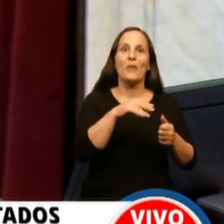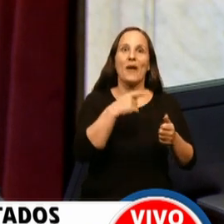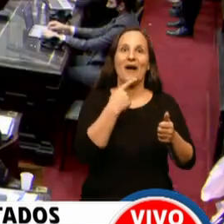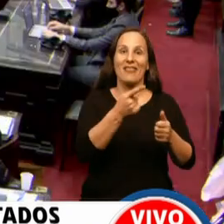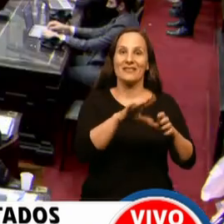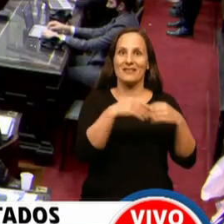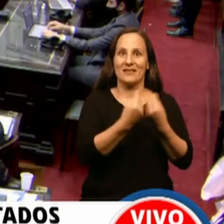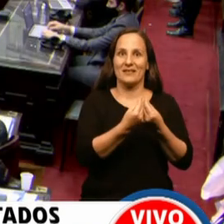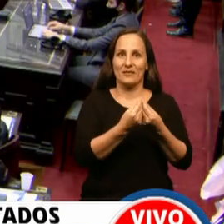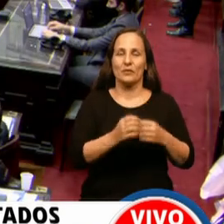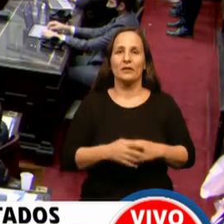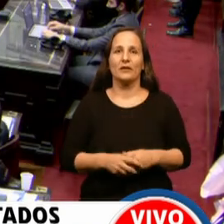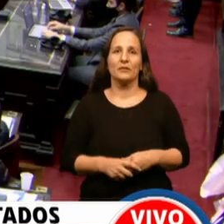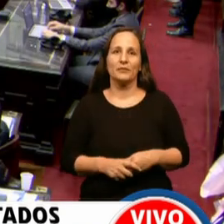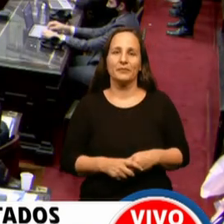resultado